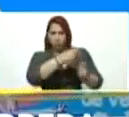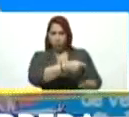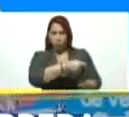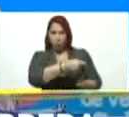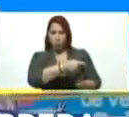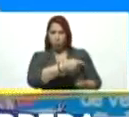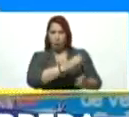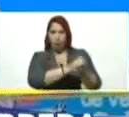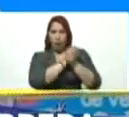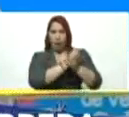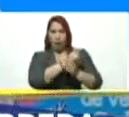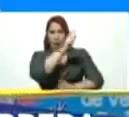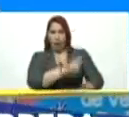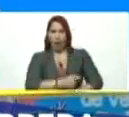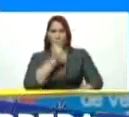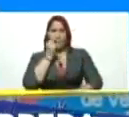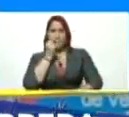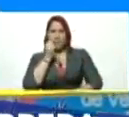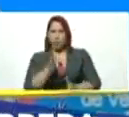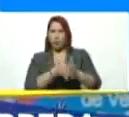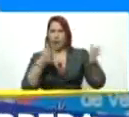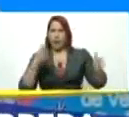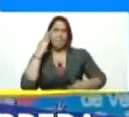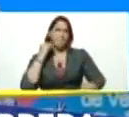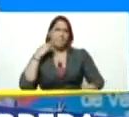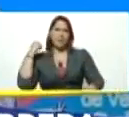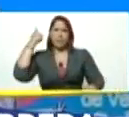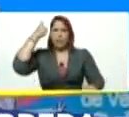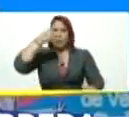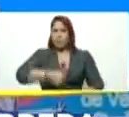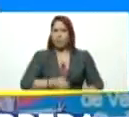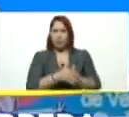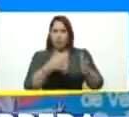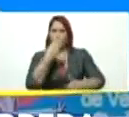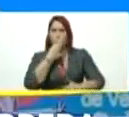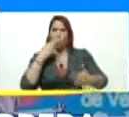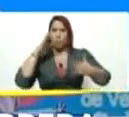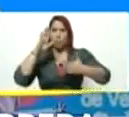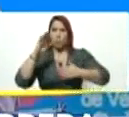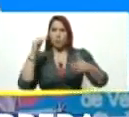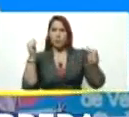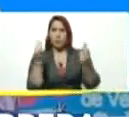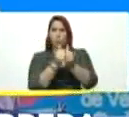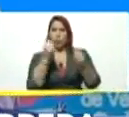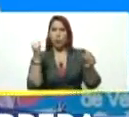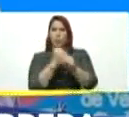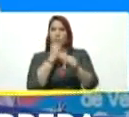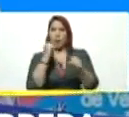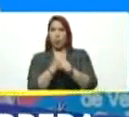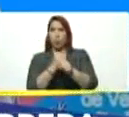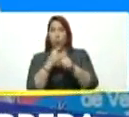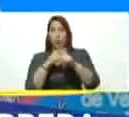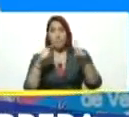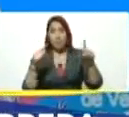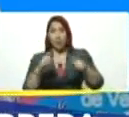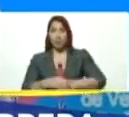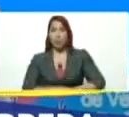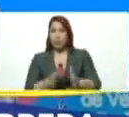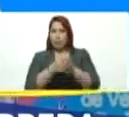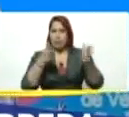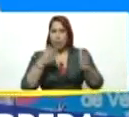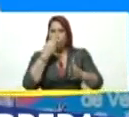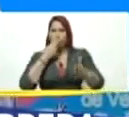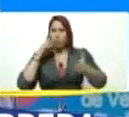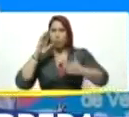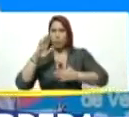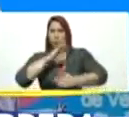a un compañero de una gran experiencia, de un gran compromiso con la clase obrera, pero sobre todo de un gran compromiso